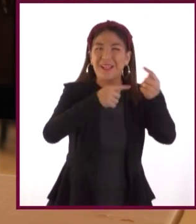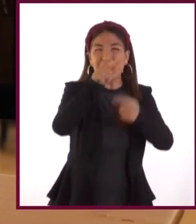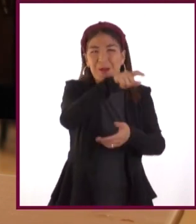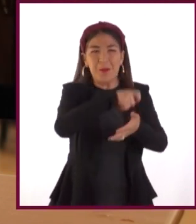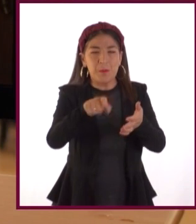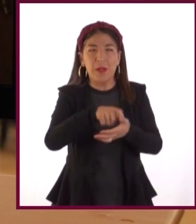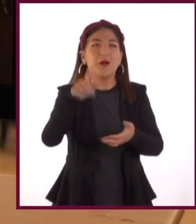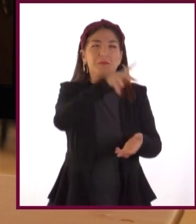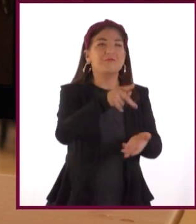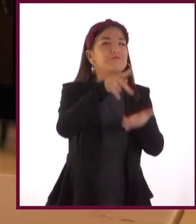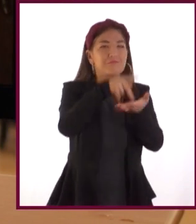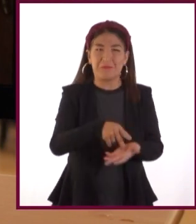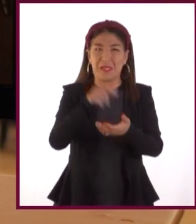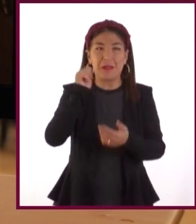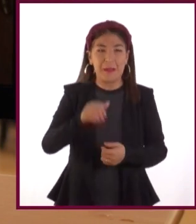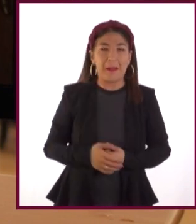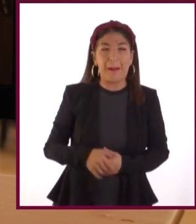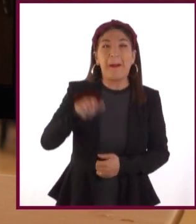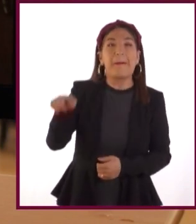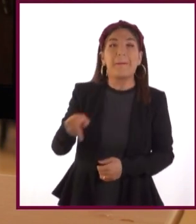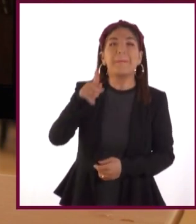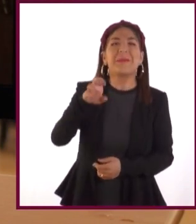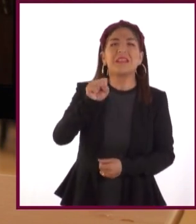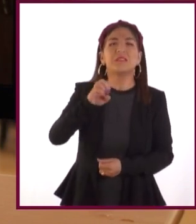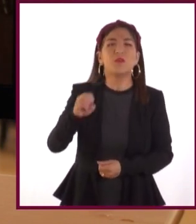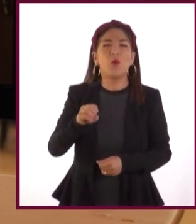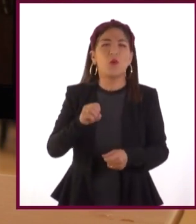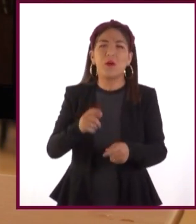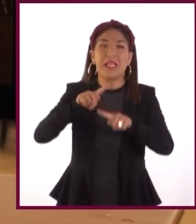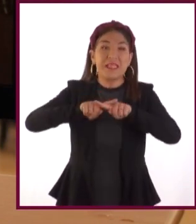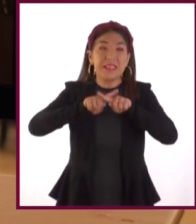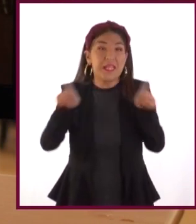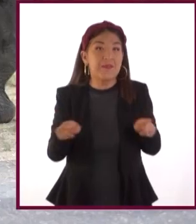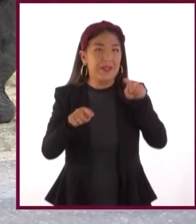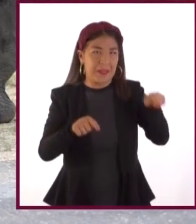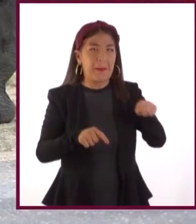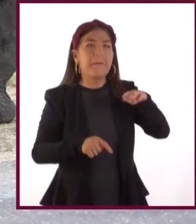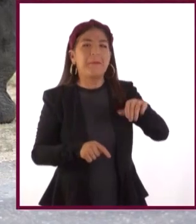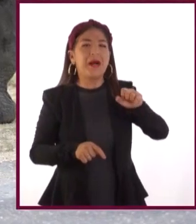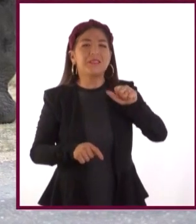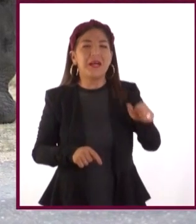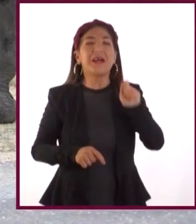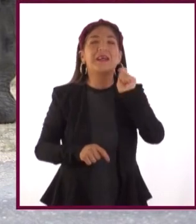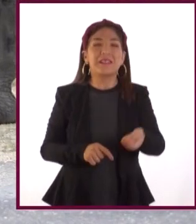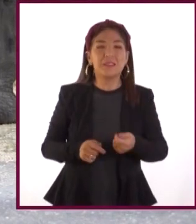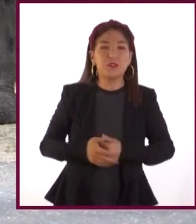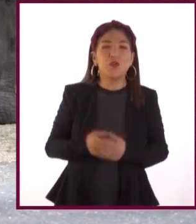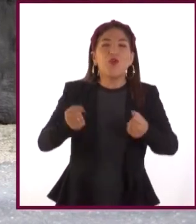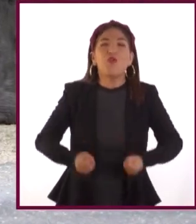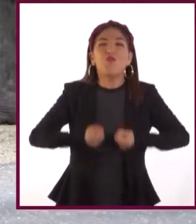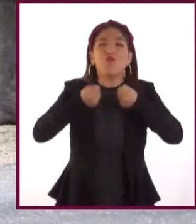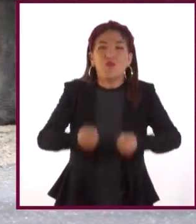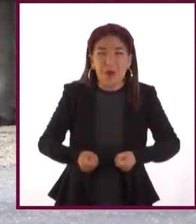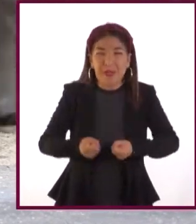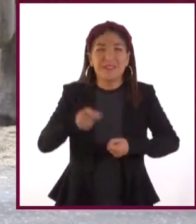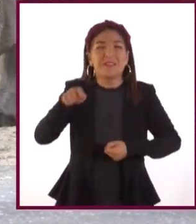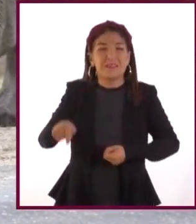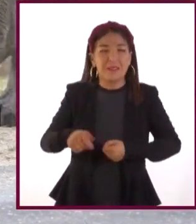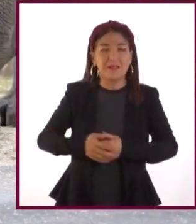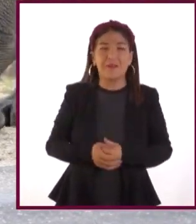cuánto es la masa del cuerpo. Para eso utilizamos normalmente balanzas. Usamos las balanzas que uno encuentra, por ejemplo,